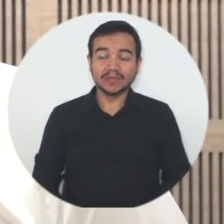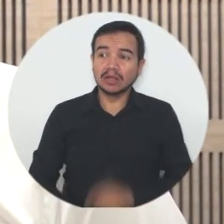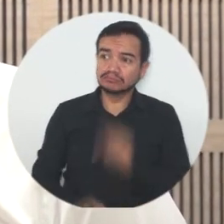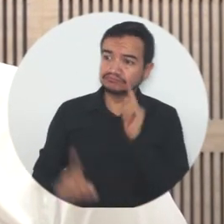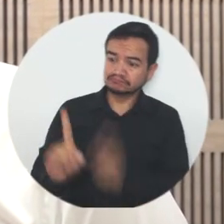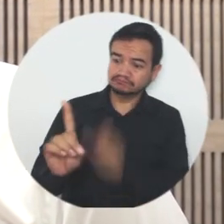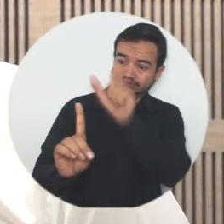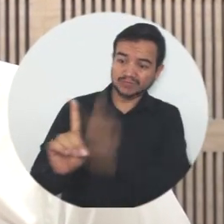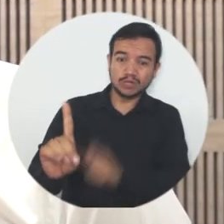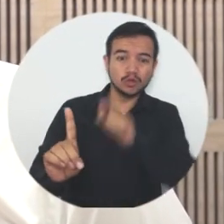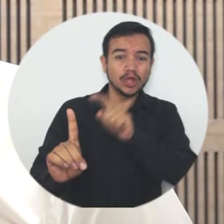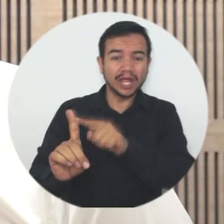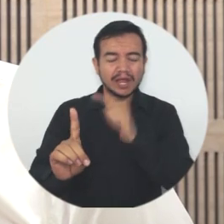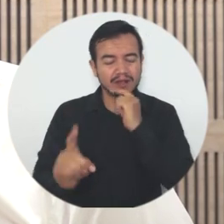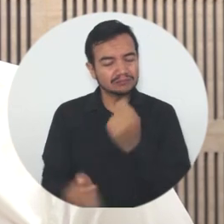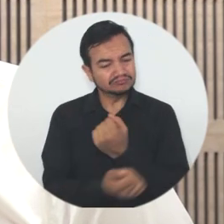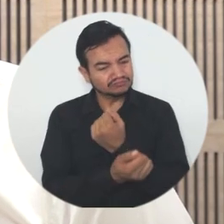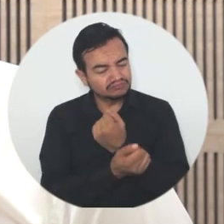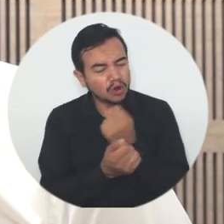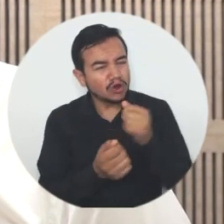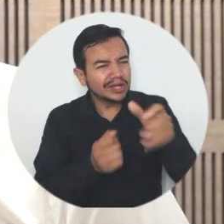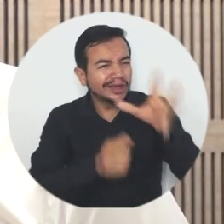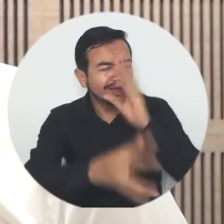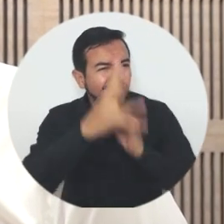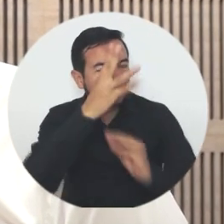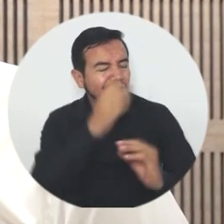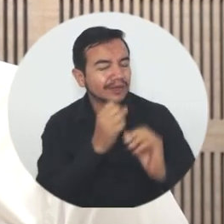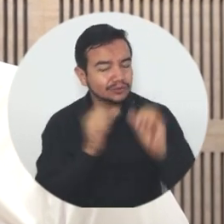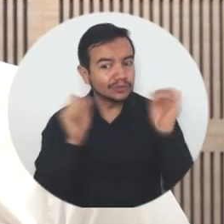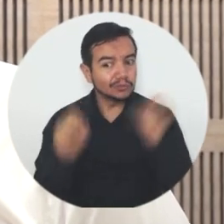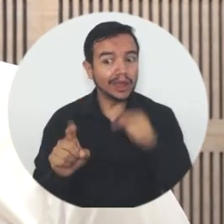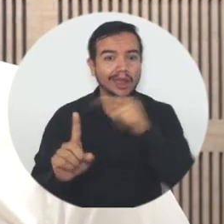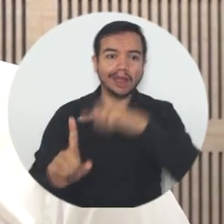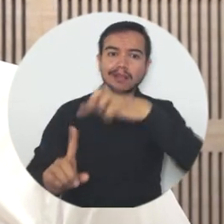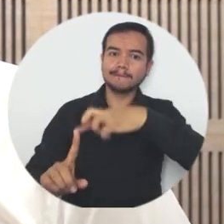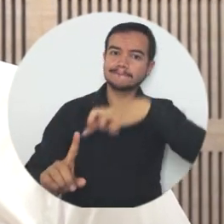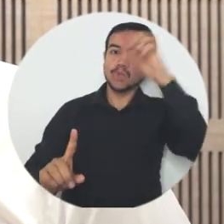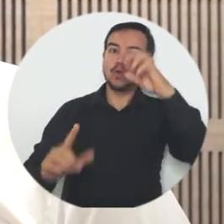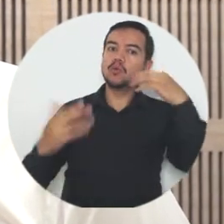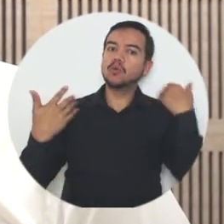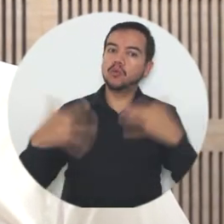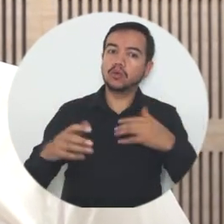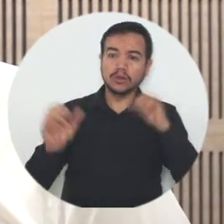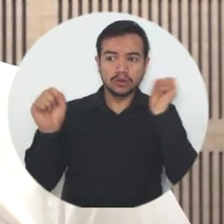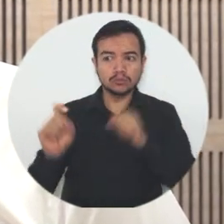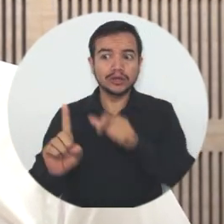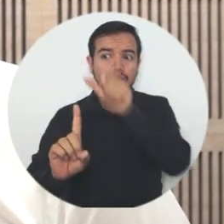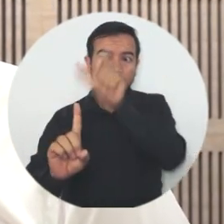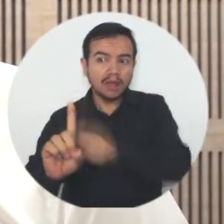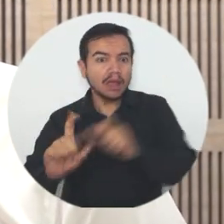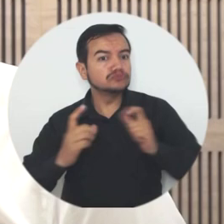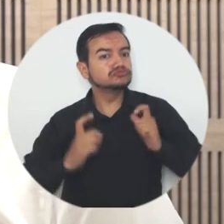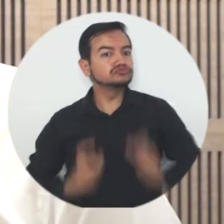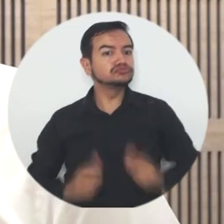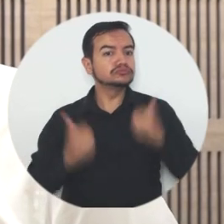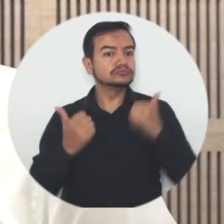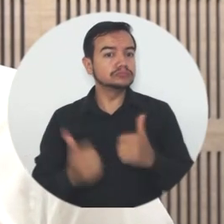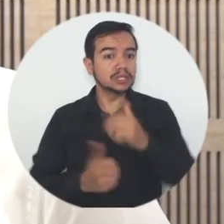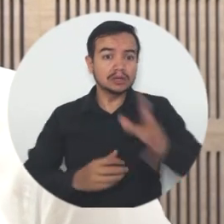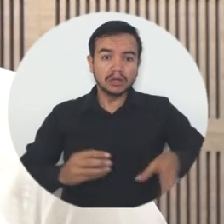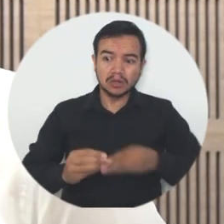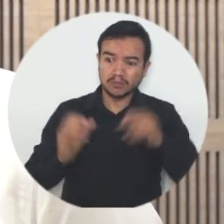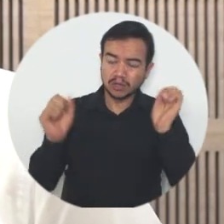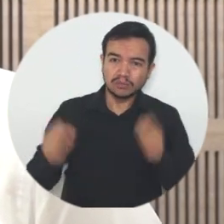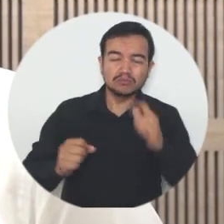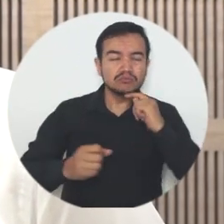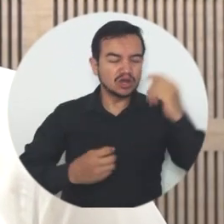con amor puede ser un buen ciudadano, un buen profesionista que puede ejercer su profesión con